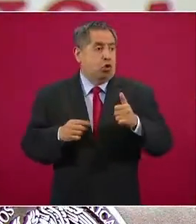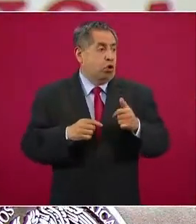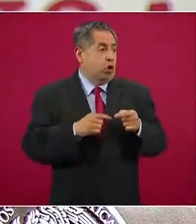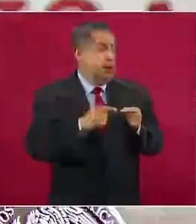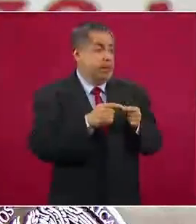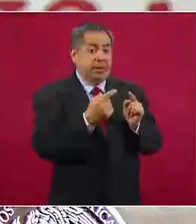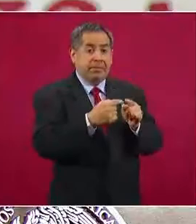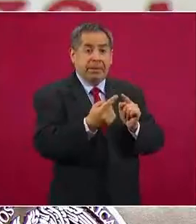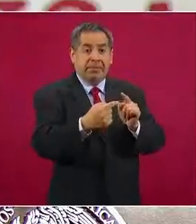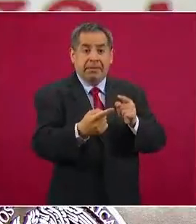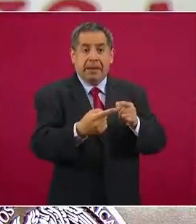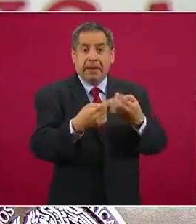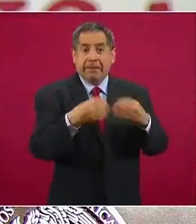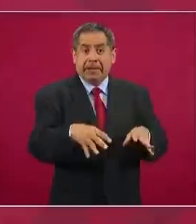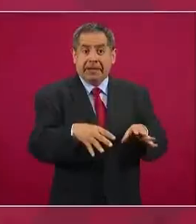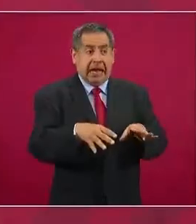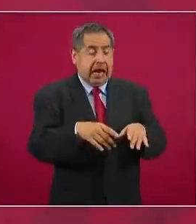y